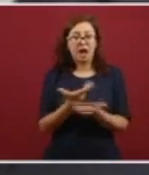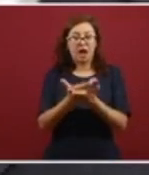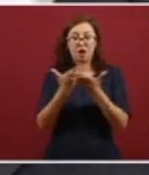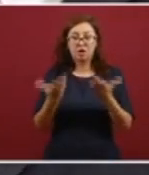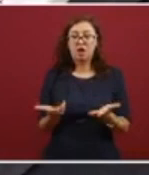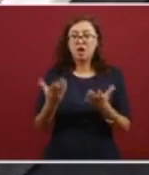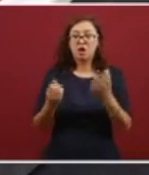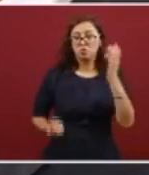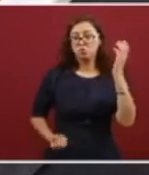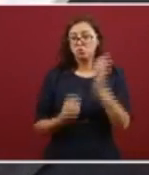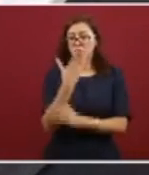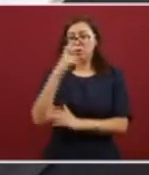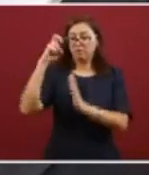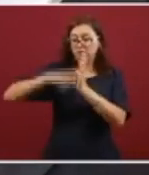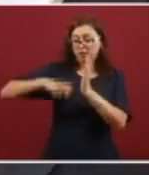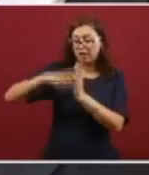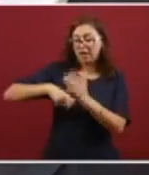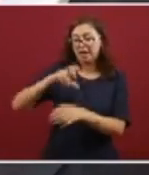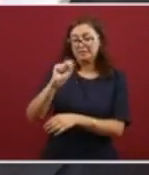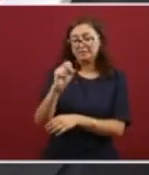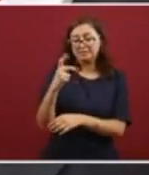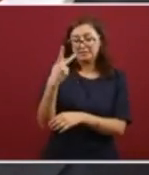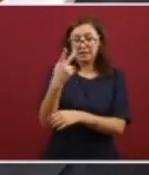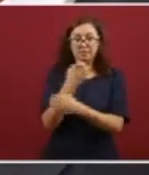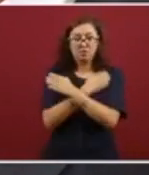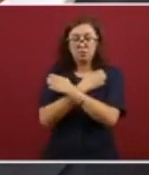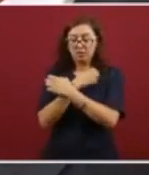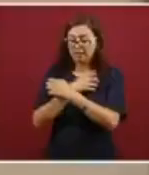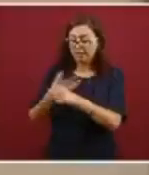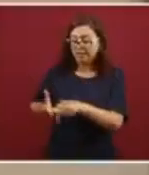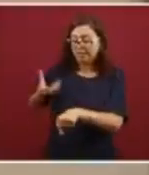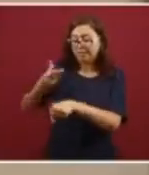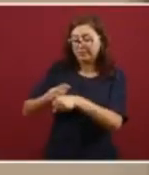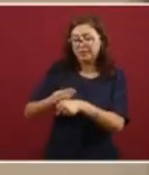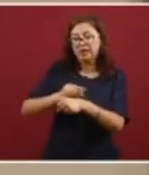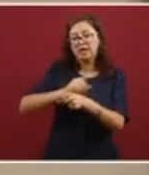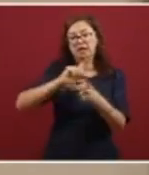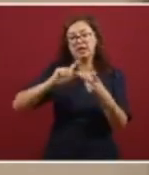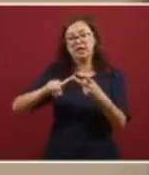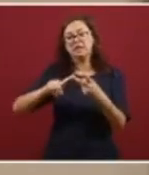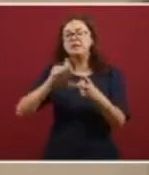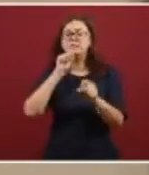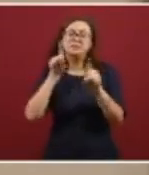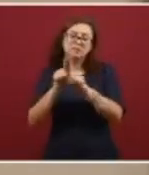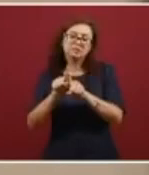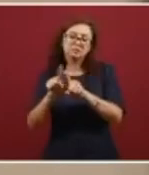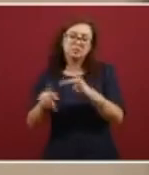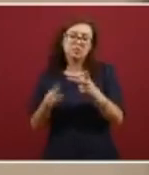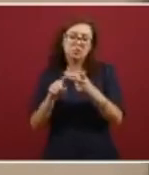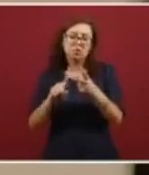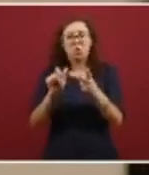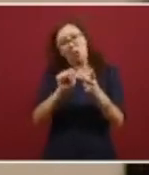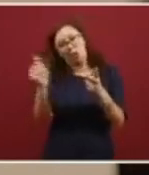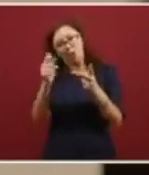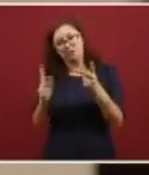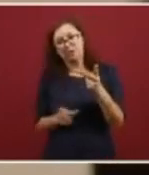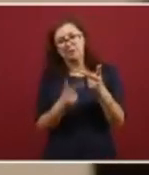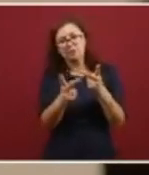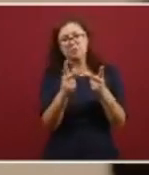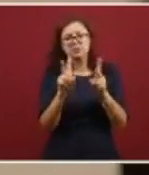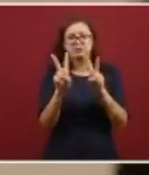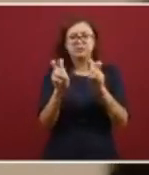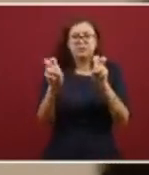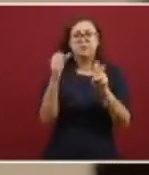reforma educativa? Esa es una pregunta. Voy a anexar algo de lo que comentaban de las elecciones de ayer.